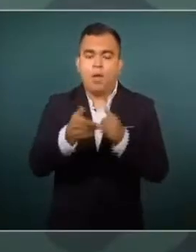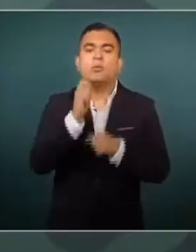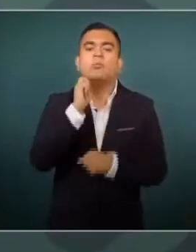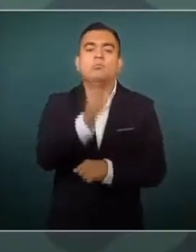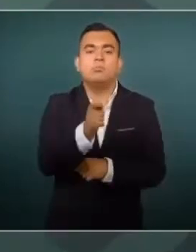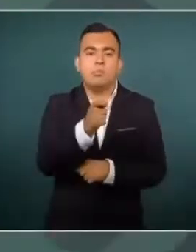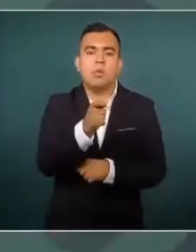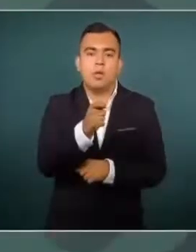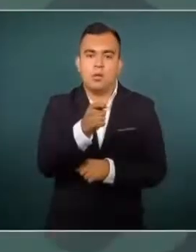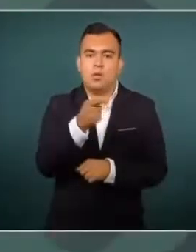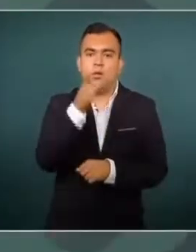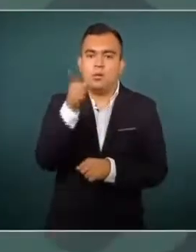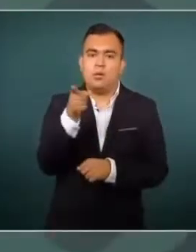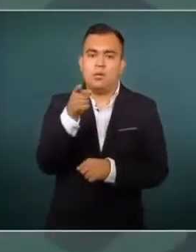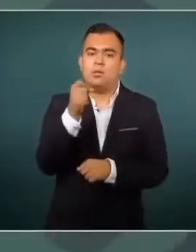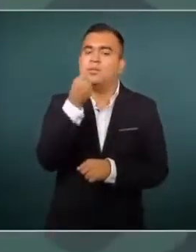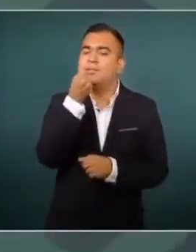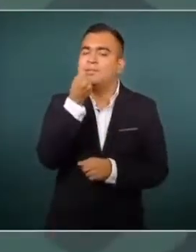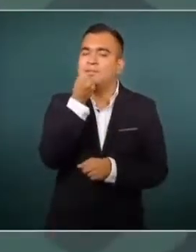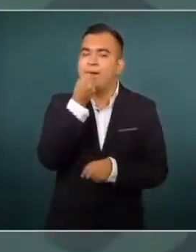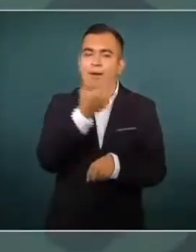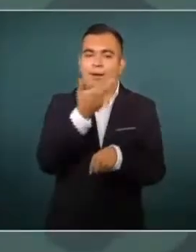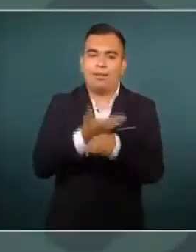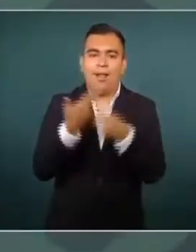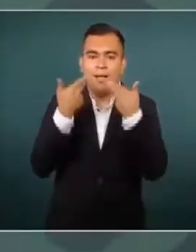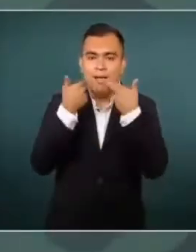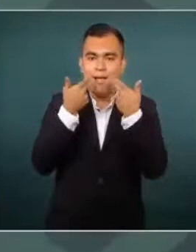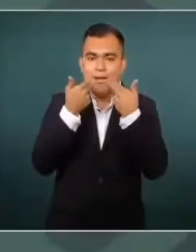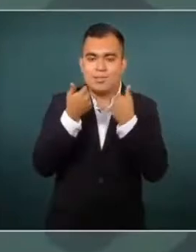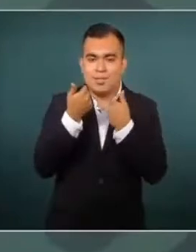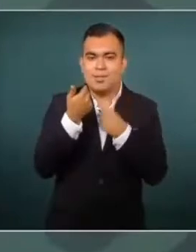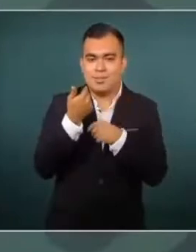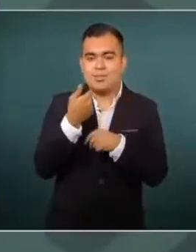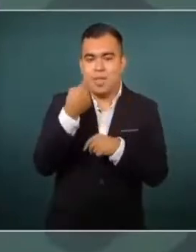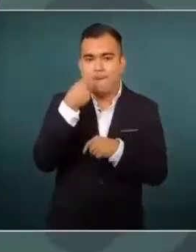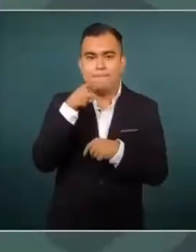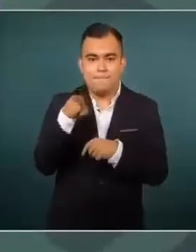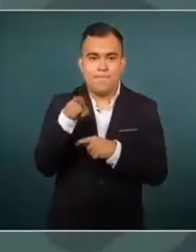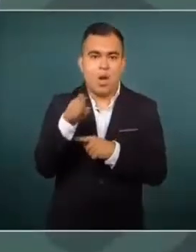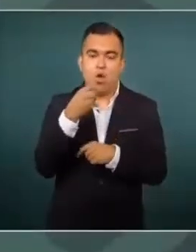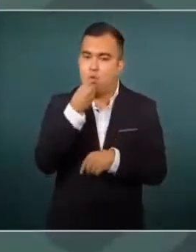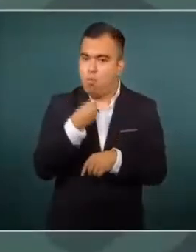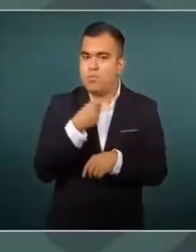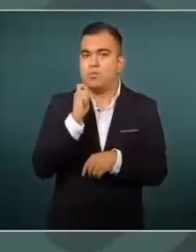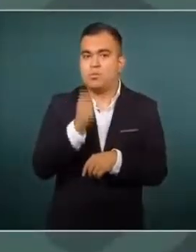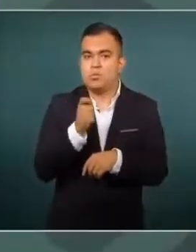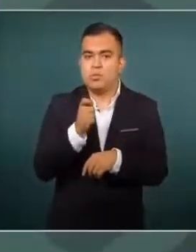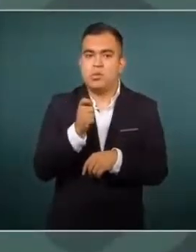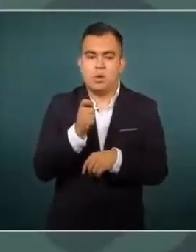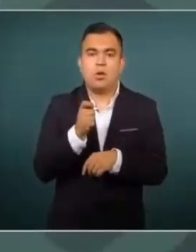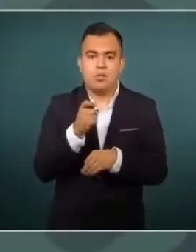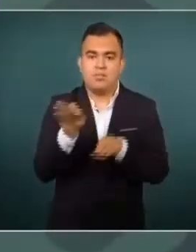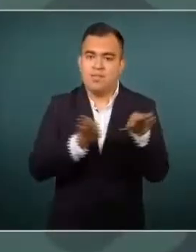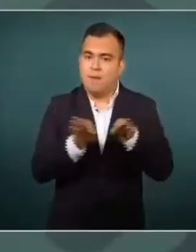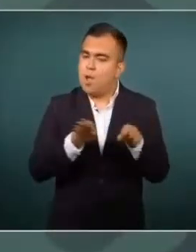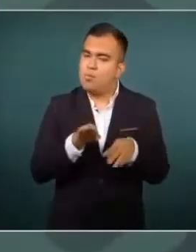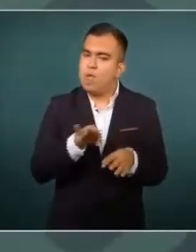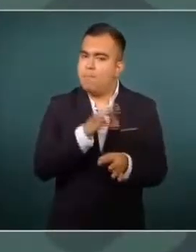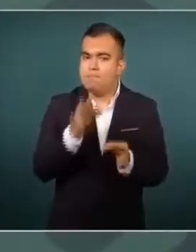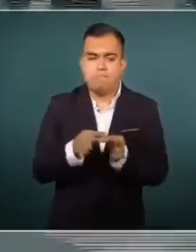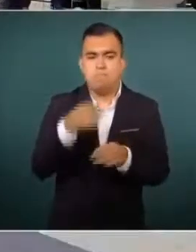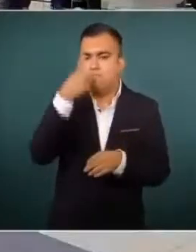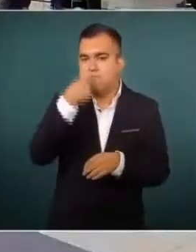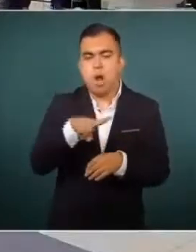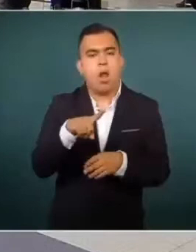proceso con la Secretaría de Hacienda del compromiso de línea 4, que ya está todos los trabajos de planeación terminados y listos para